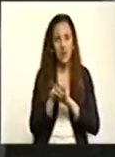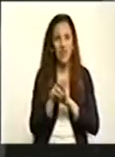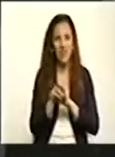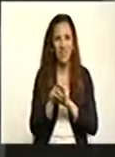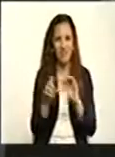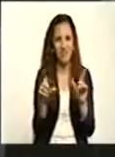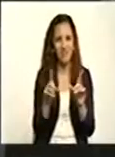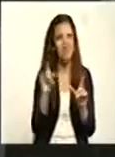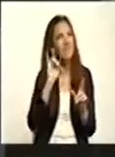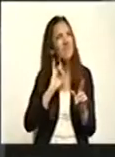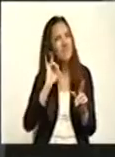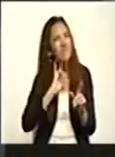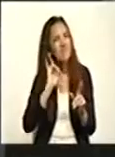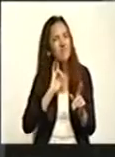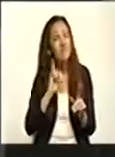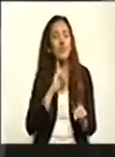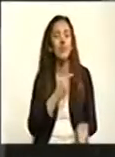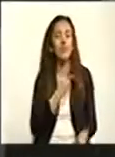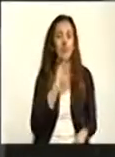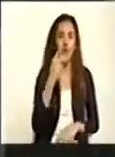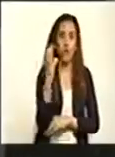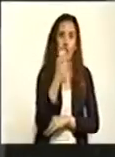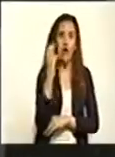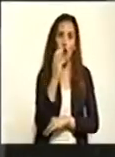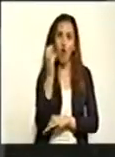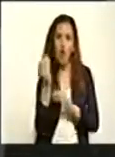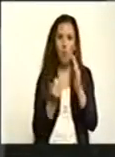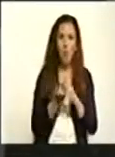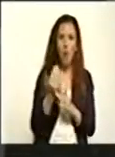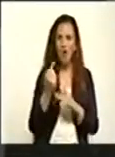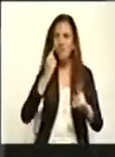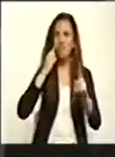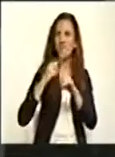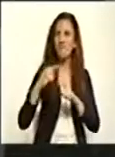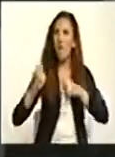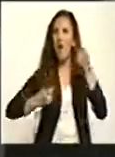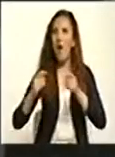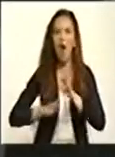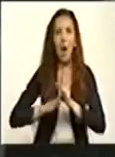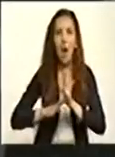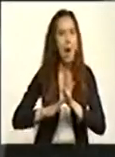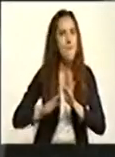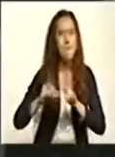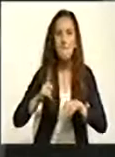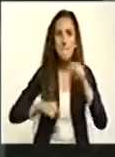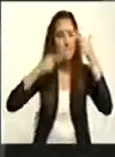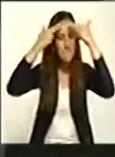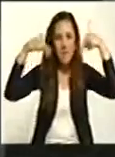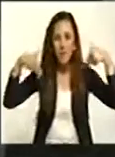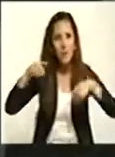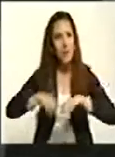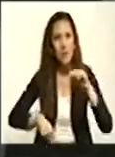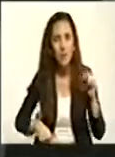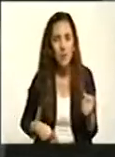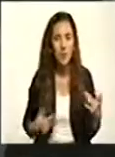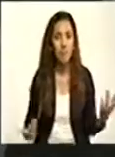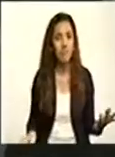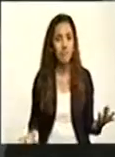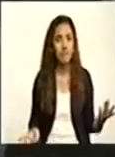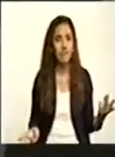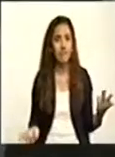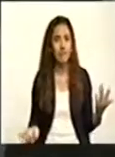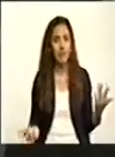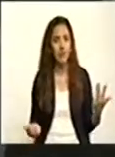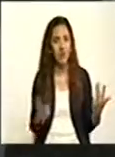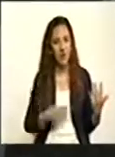Por primera vez Colombia Moda no logró su meta de negocios, El Colombiano. Si el panorama del sector privado es